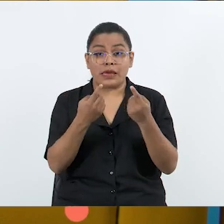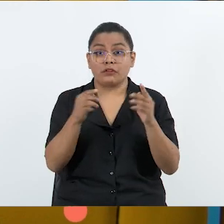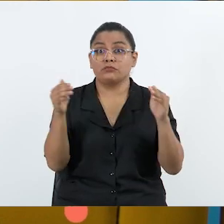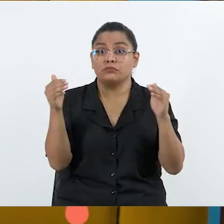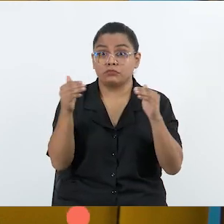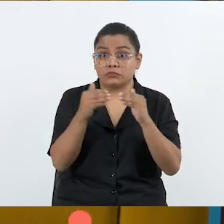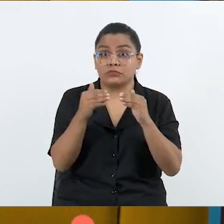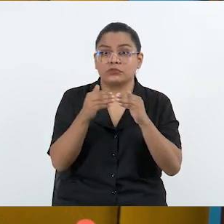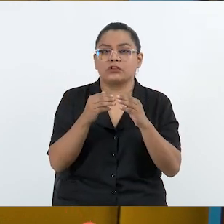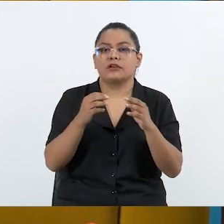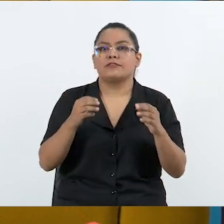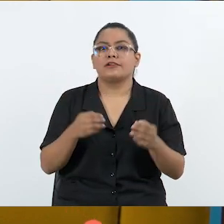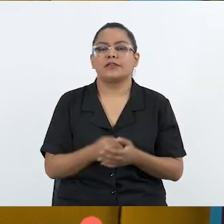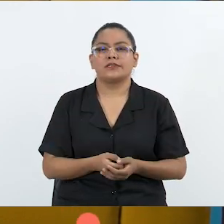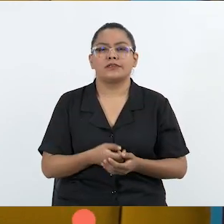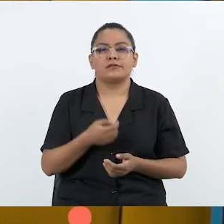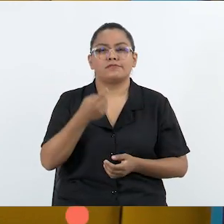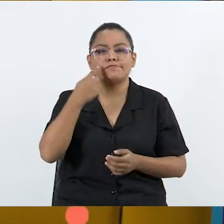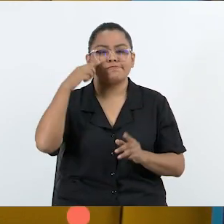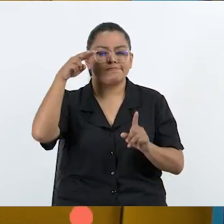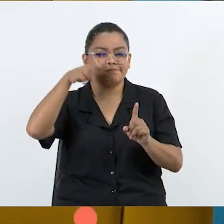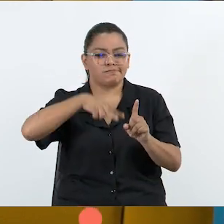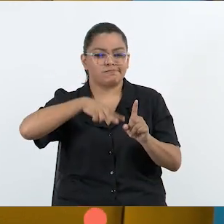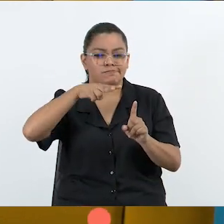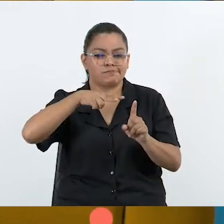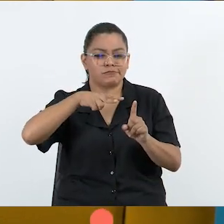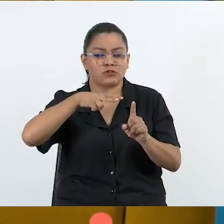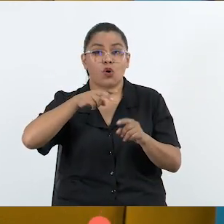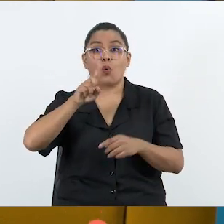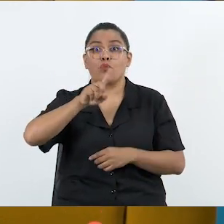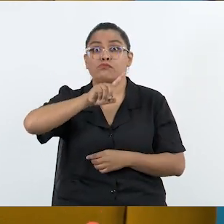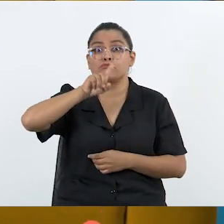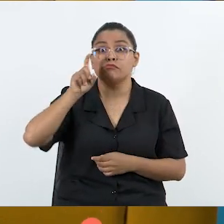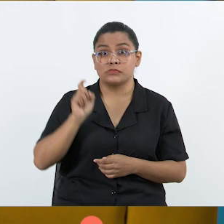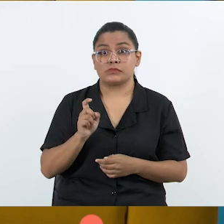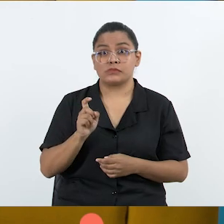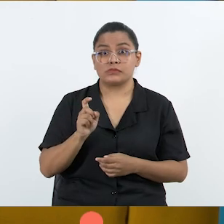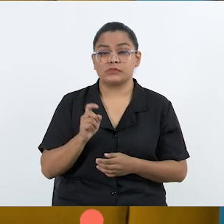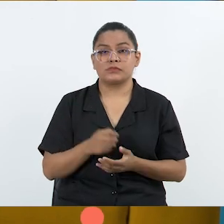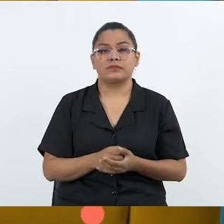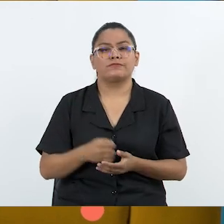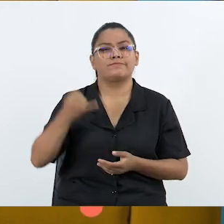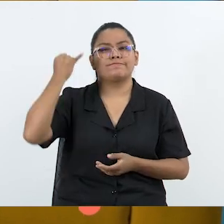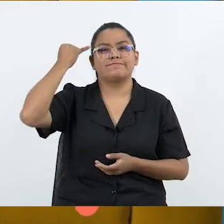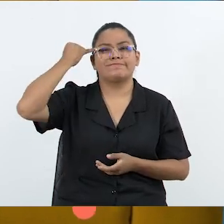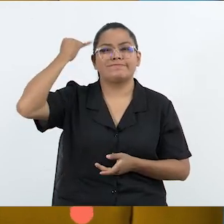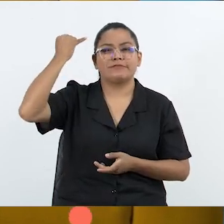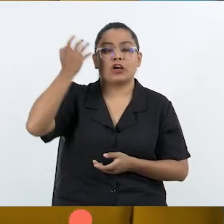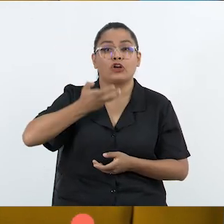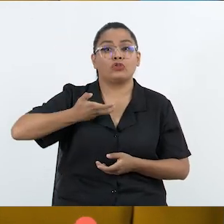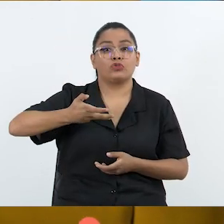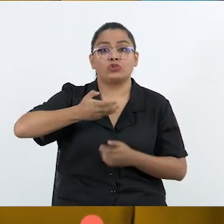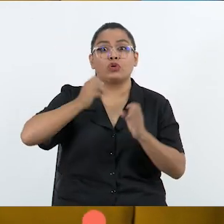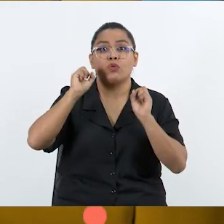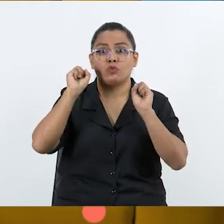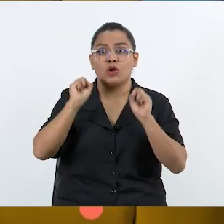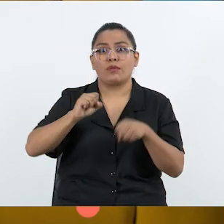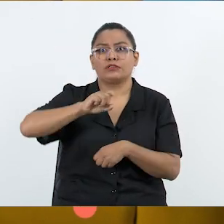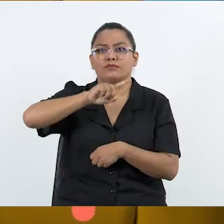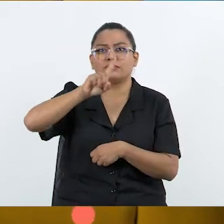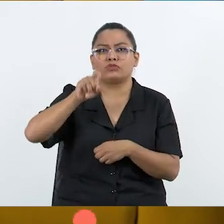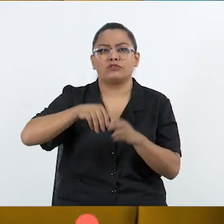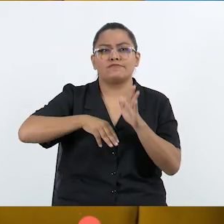preguntas entre pares, sino que también podemos estudiar las características de una buena pregunta. Con este